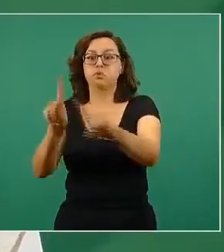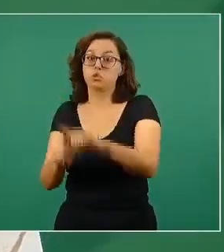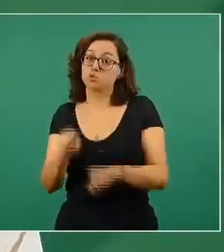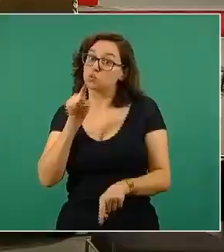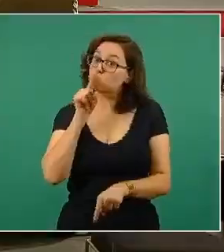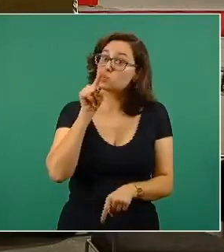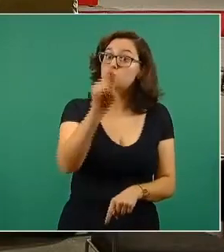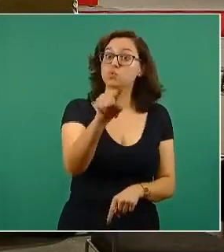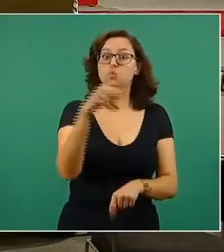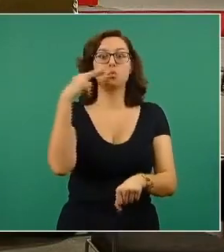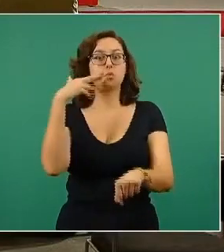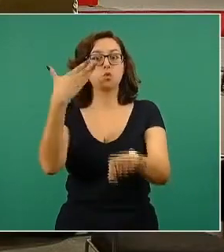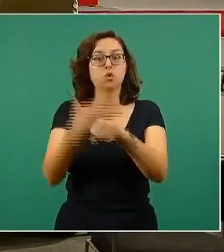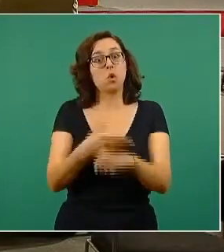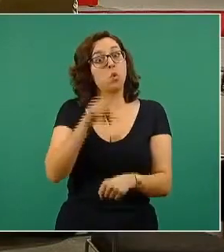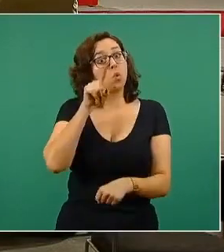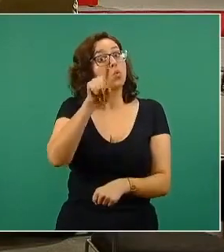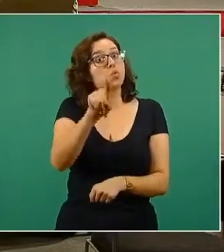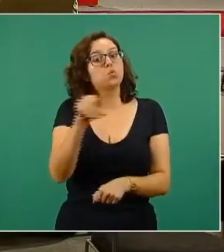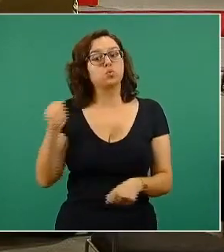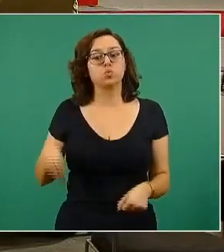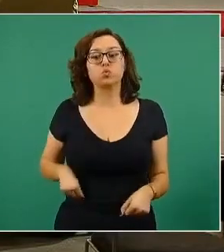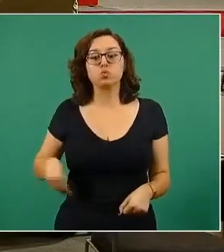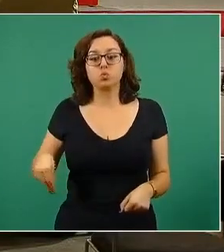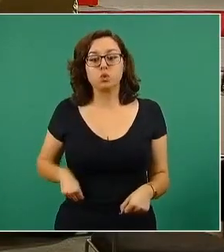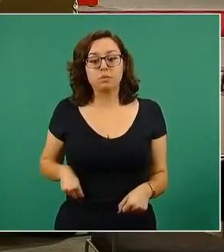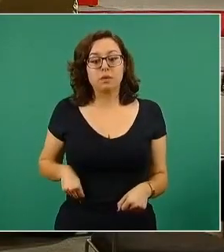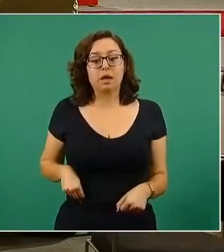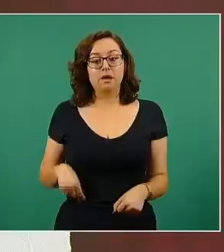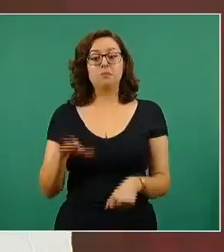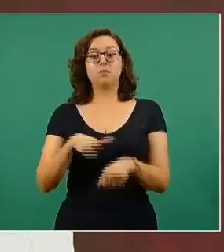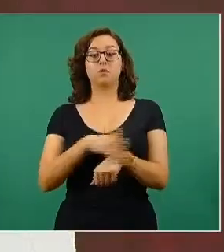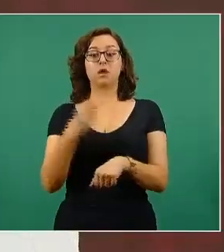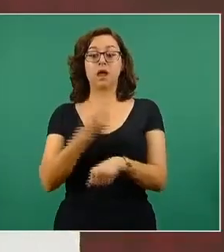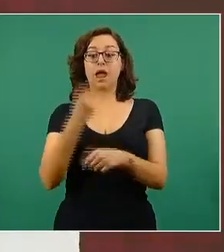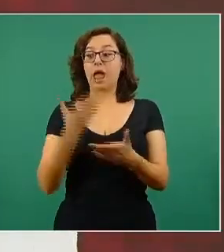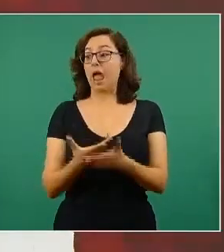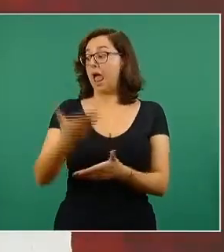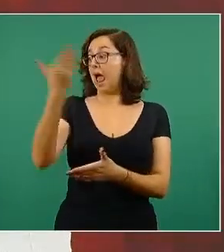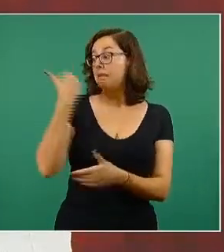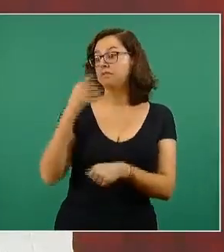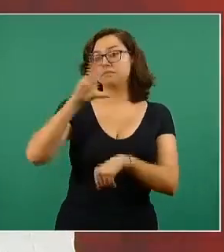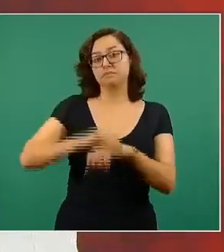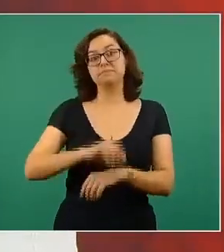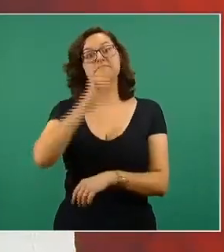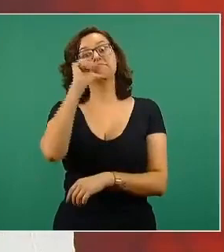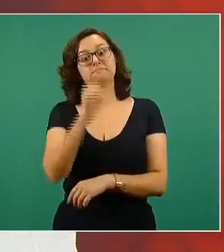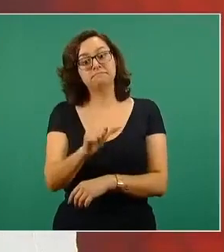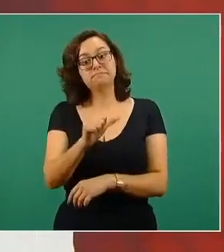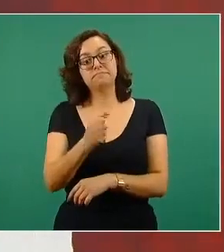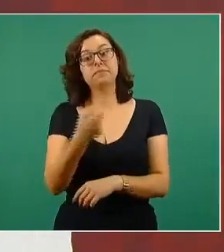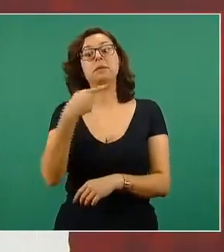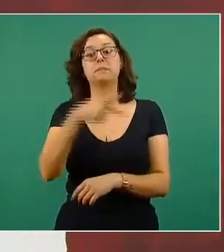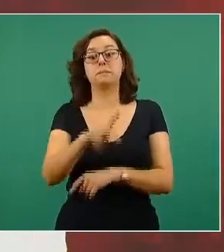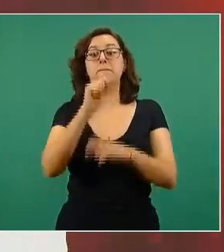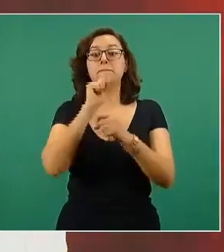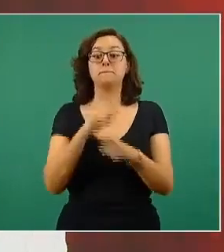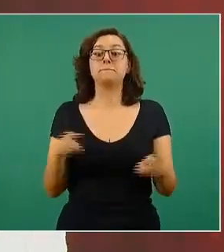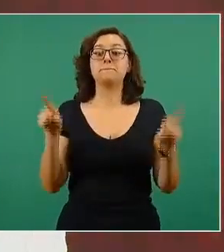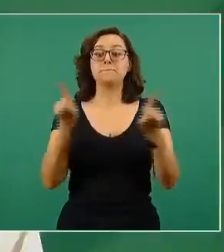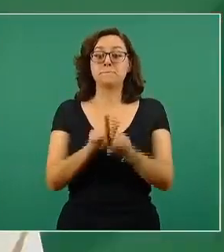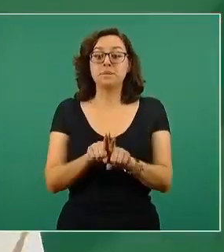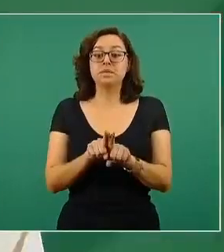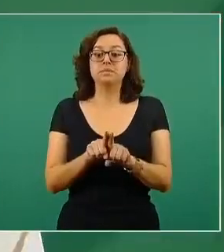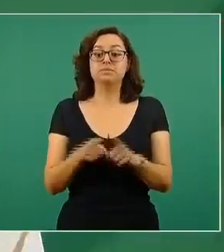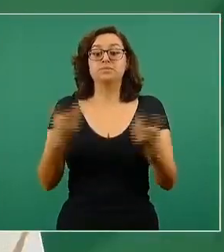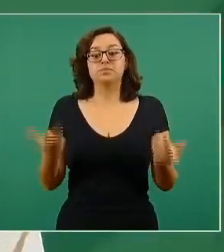en una responsabilidad de usted por haber contribuido a que ocurriera eso. Pero además usted como